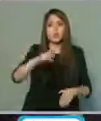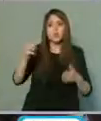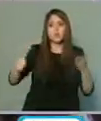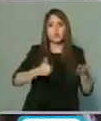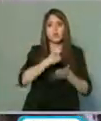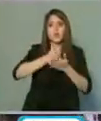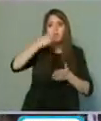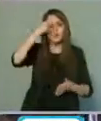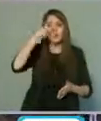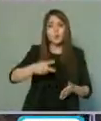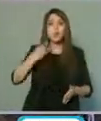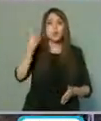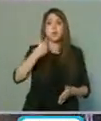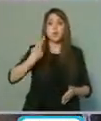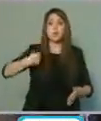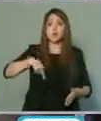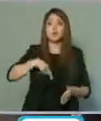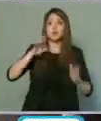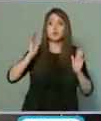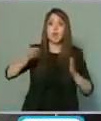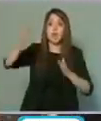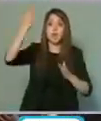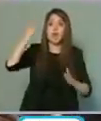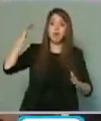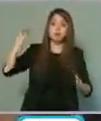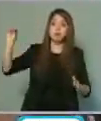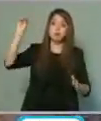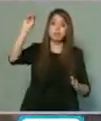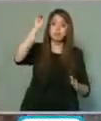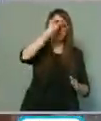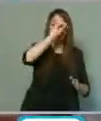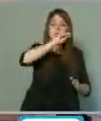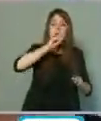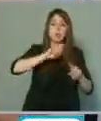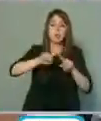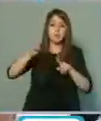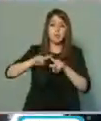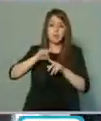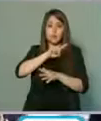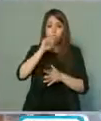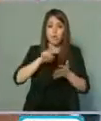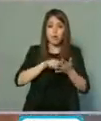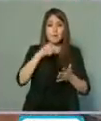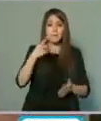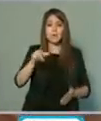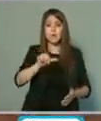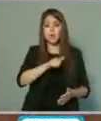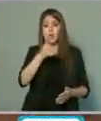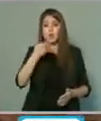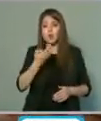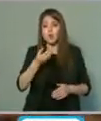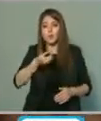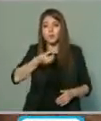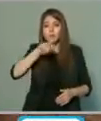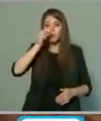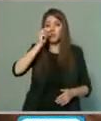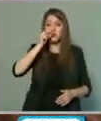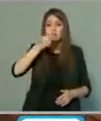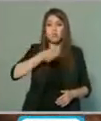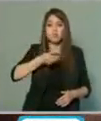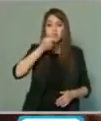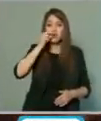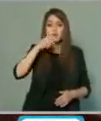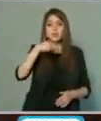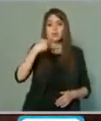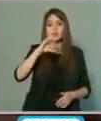México. Y mire que hemos andado en varios lugares. Y luego esta cosa tan maravillosa. Es chile atole, es como le vuelvo